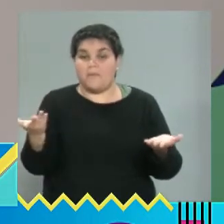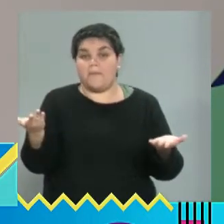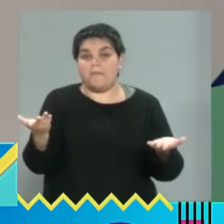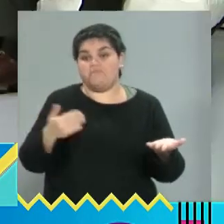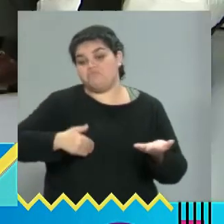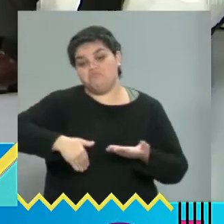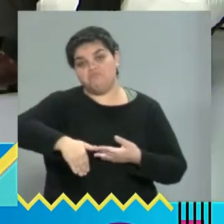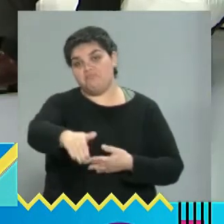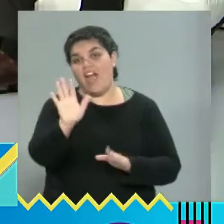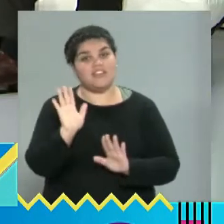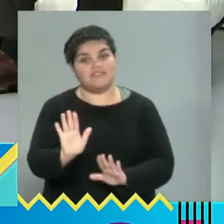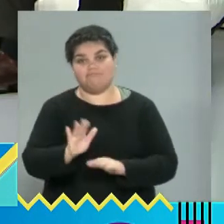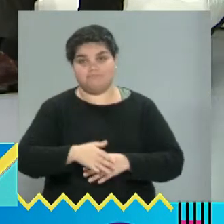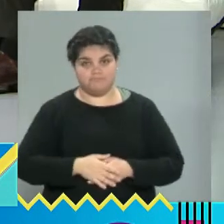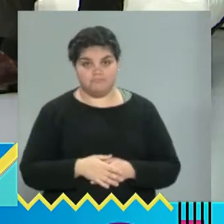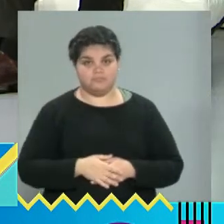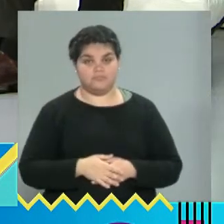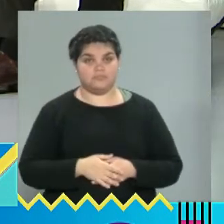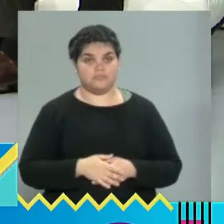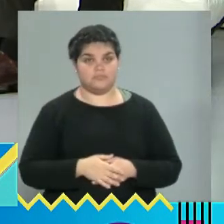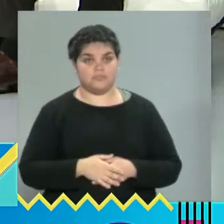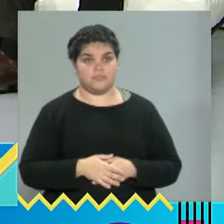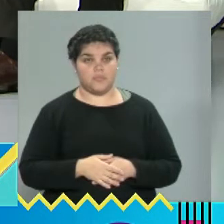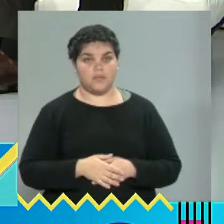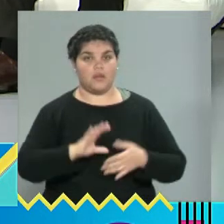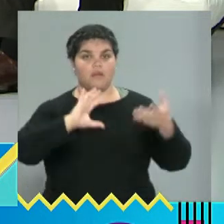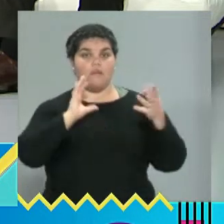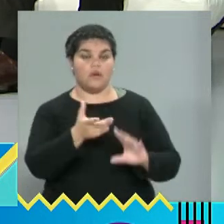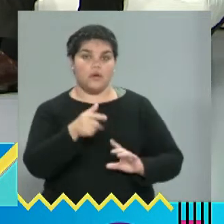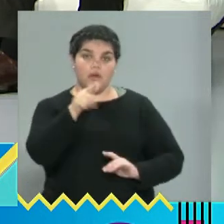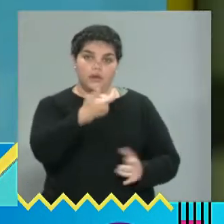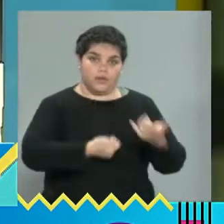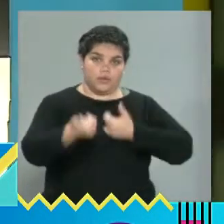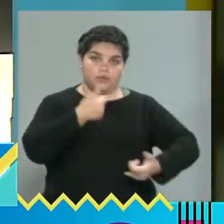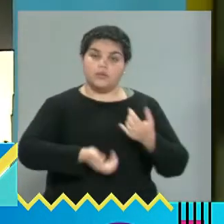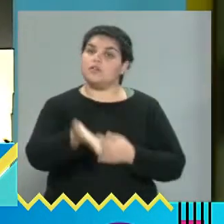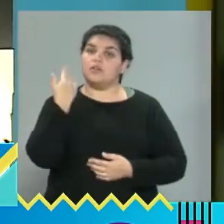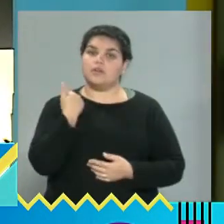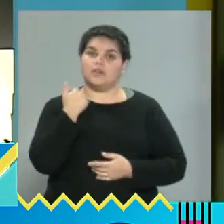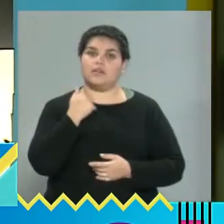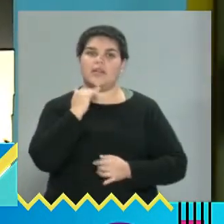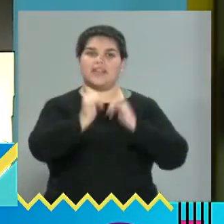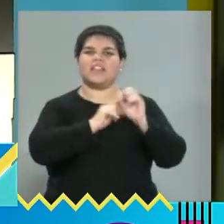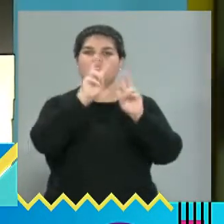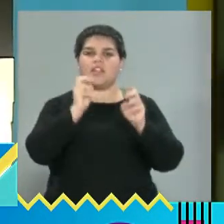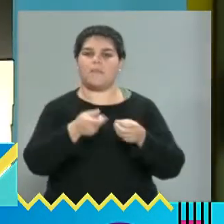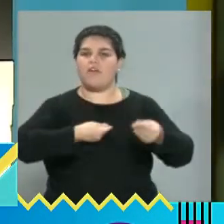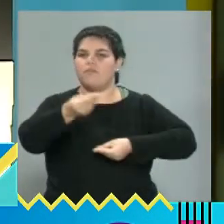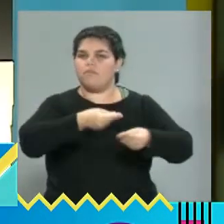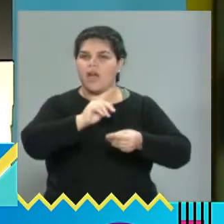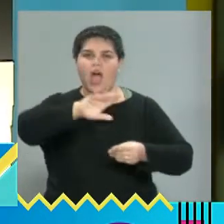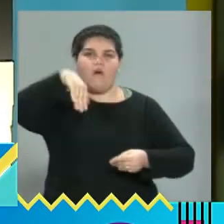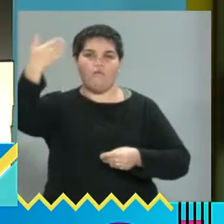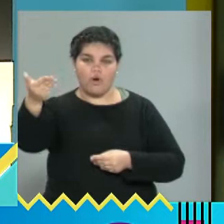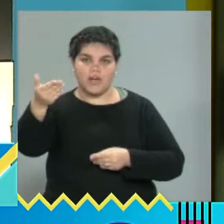estos tiempos. Bien, en el marco de lo que hablábamos en algún momento que tiene que ver con estas finanzas internacionales y ciertos cambios que